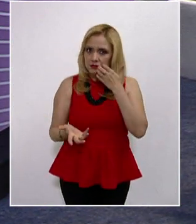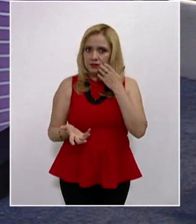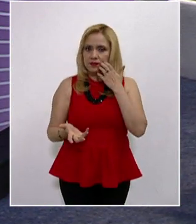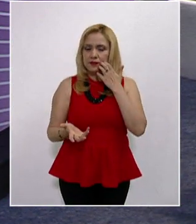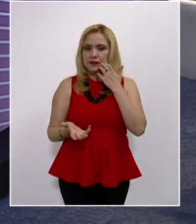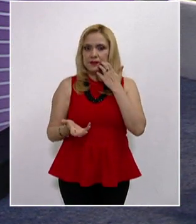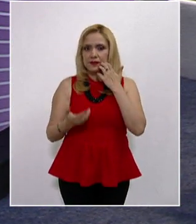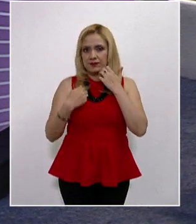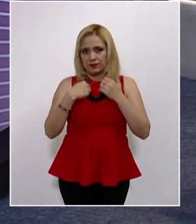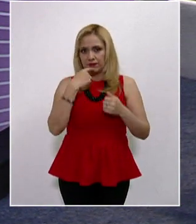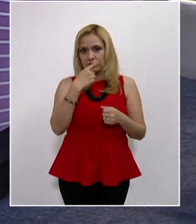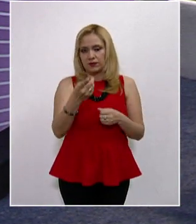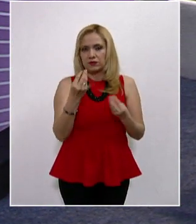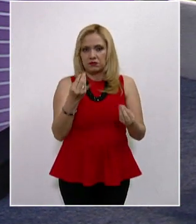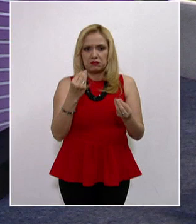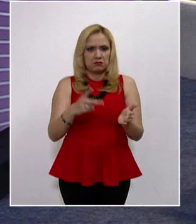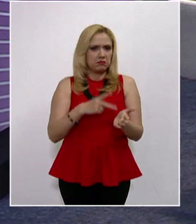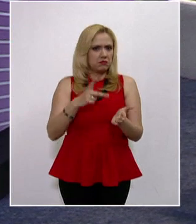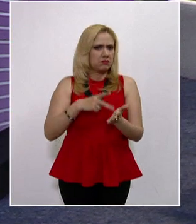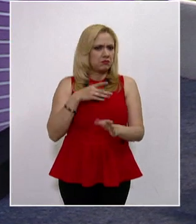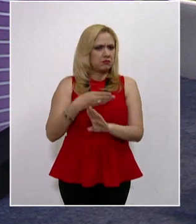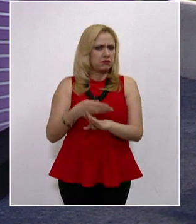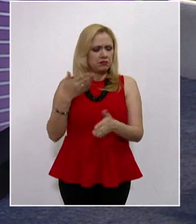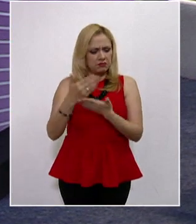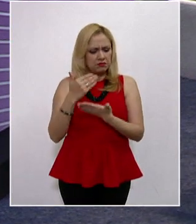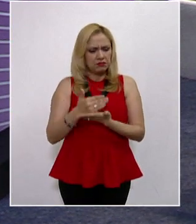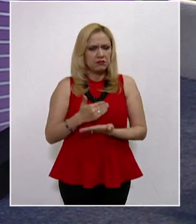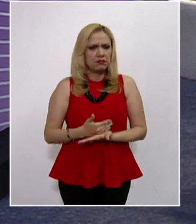en la documentación de muchos de estos casos es que